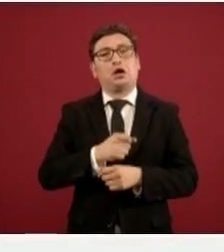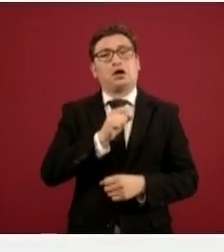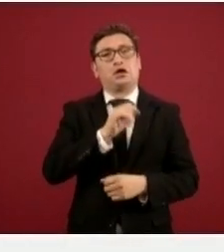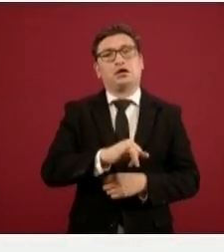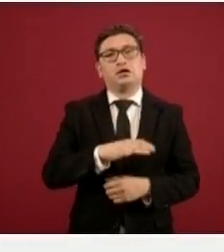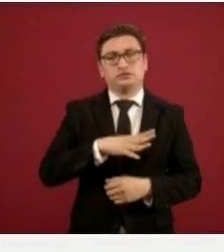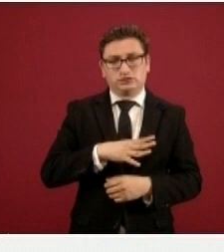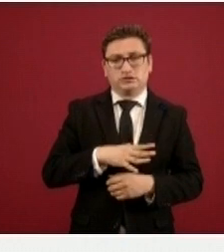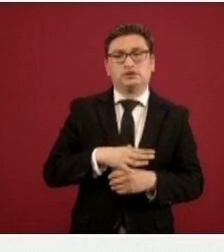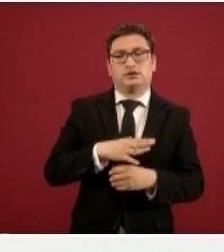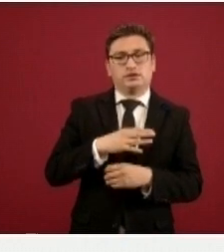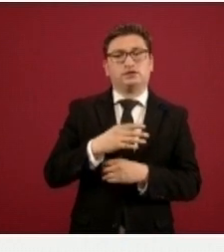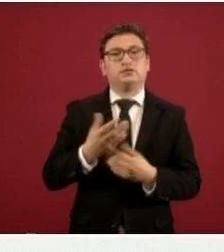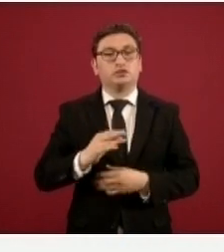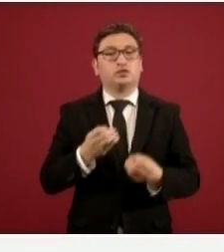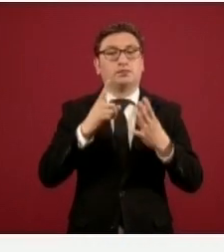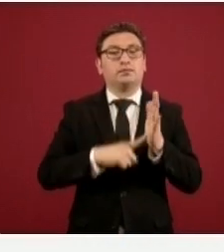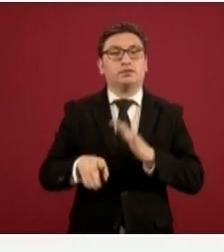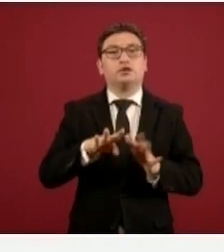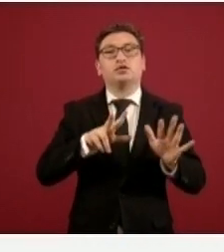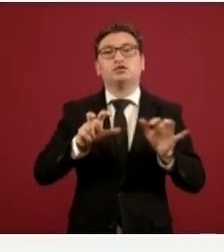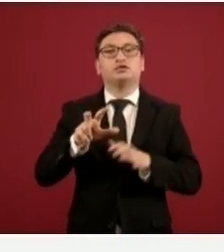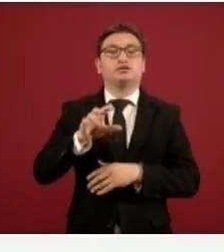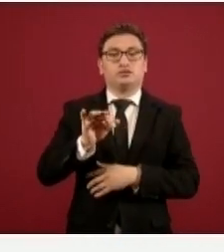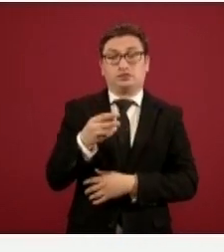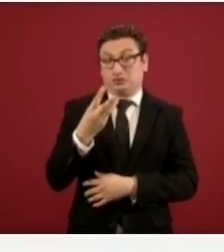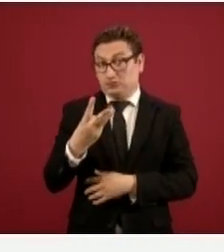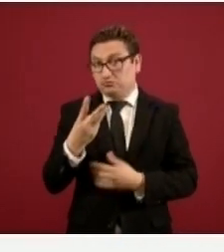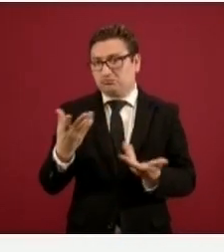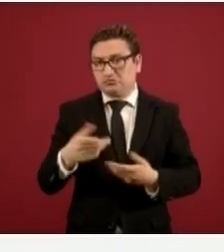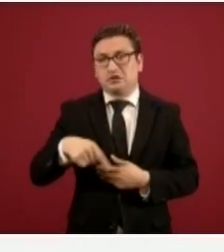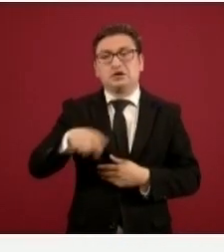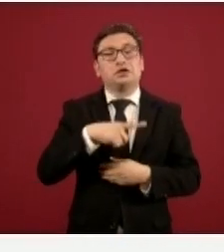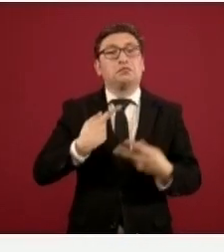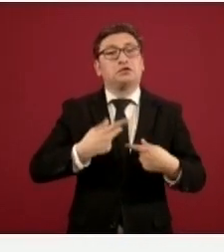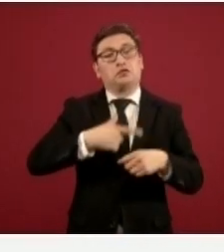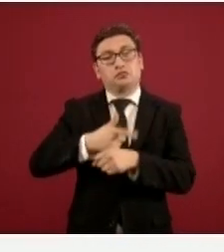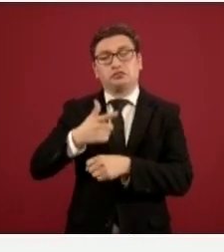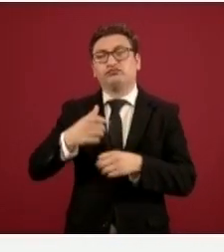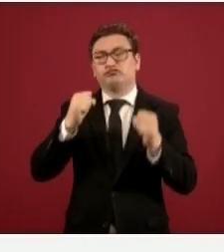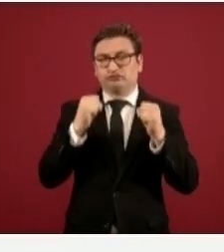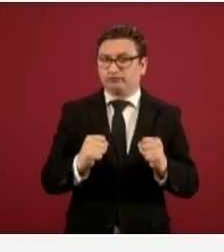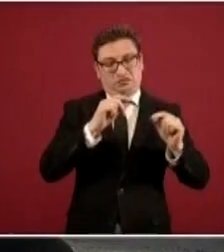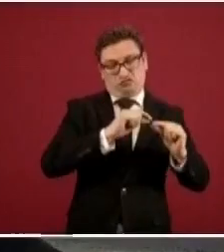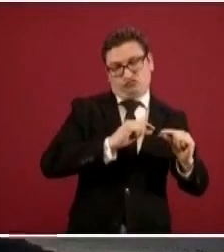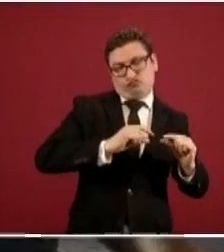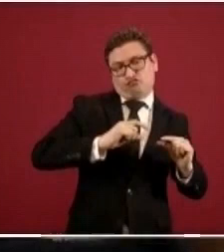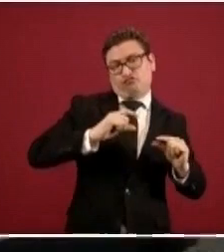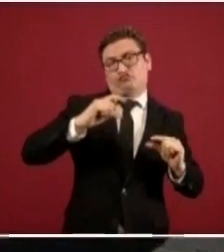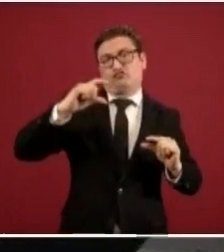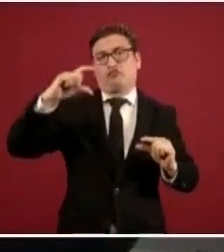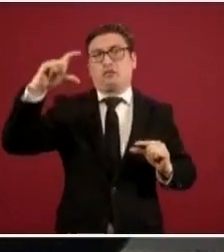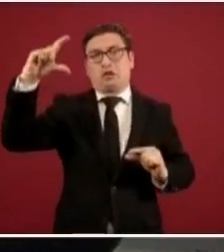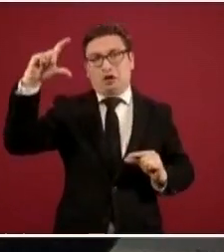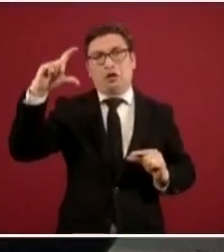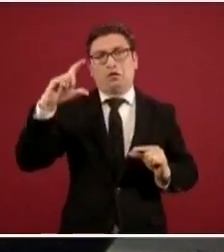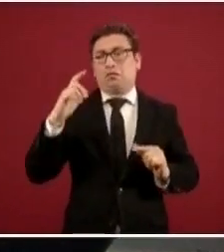señaló que se ha dado un leve incremento diario pero son estables en cuanto a su número noticias de